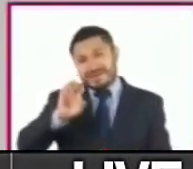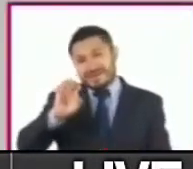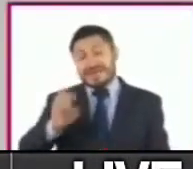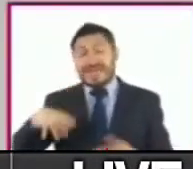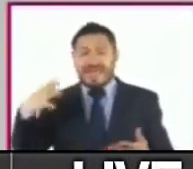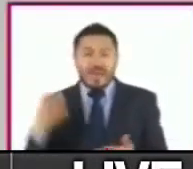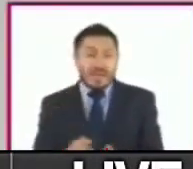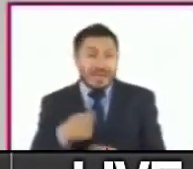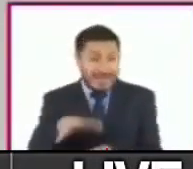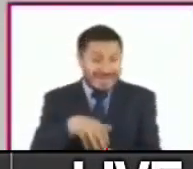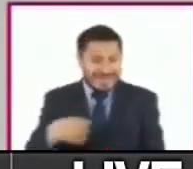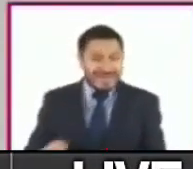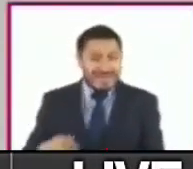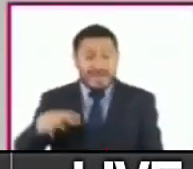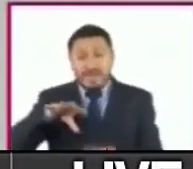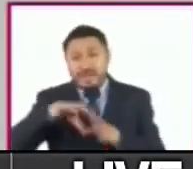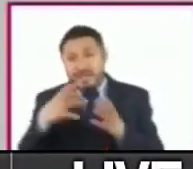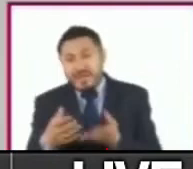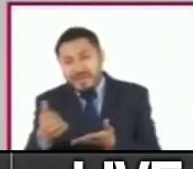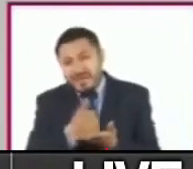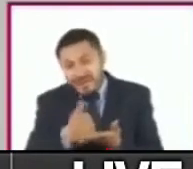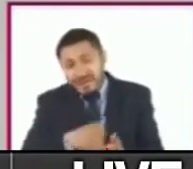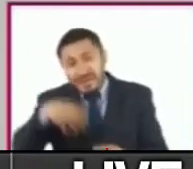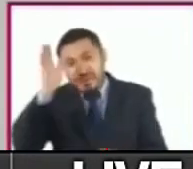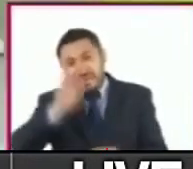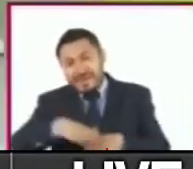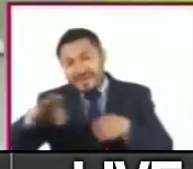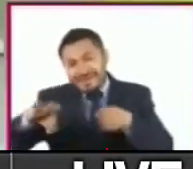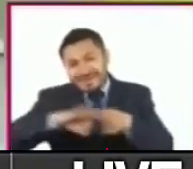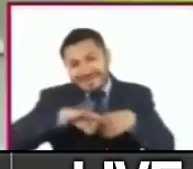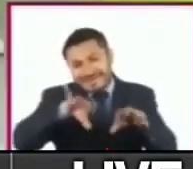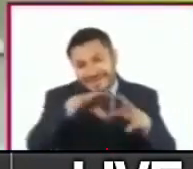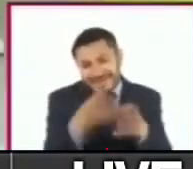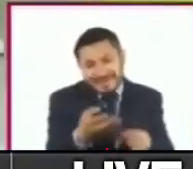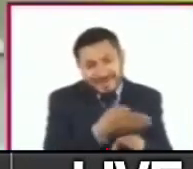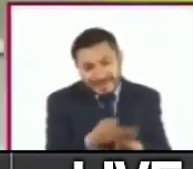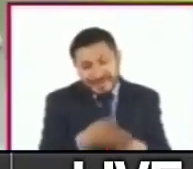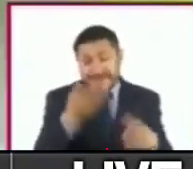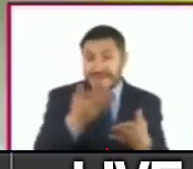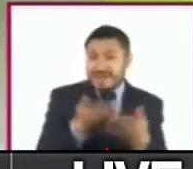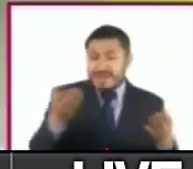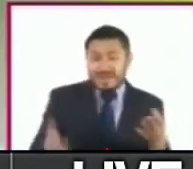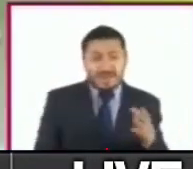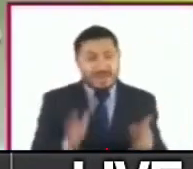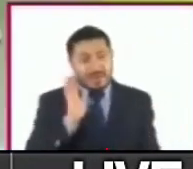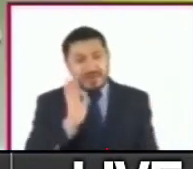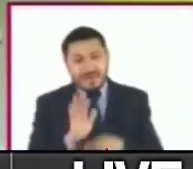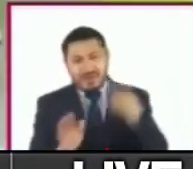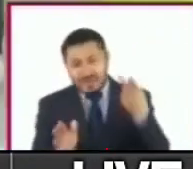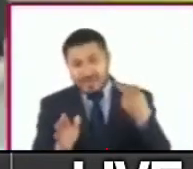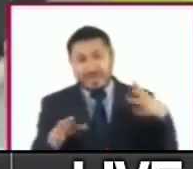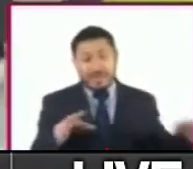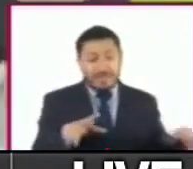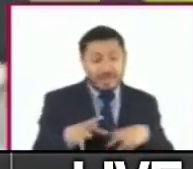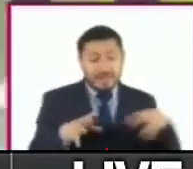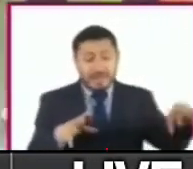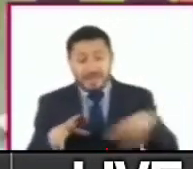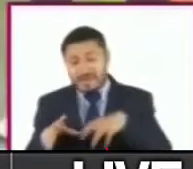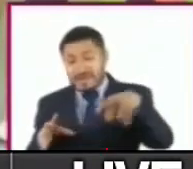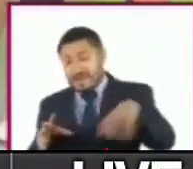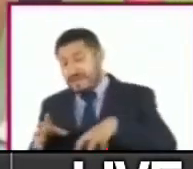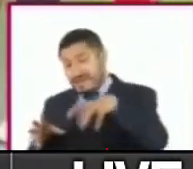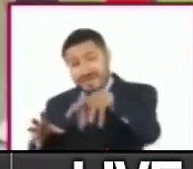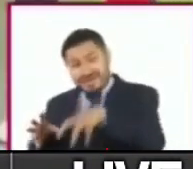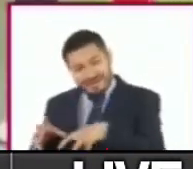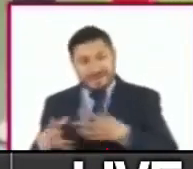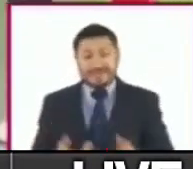con su pelota azul más cerca de la pelota blanca. Muy bien, chicos, vamos por nuestras pelotas y vamos a irnos al juego más real